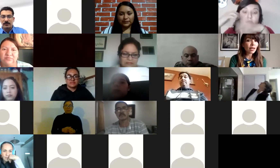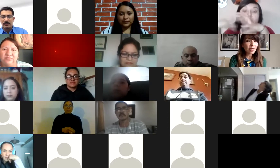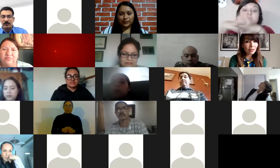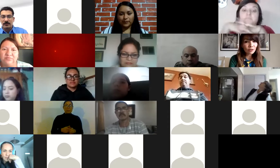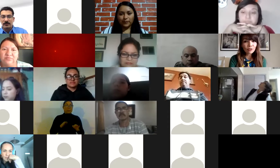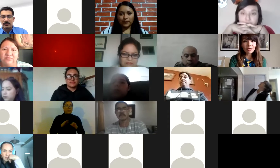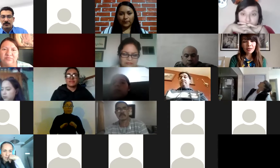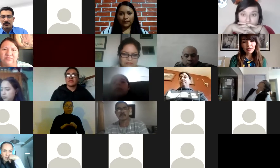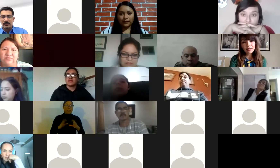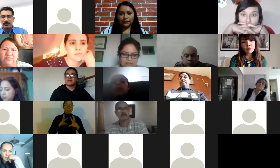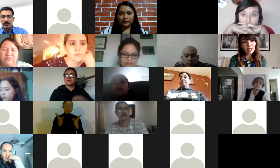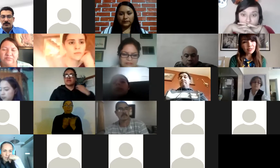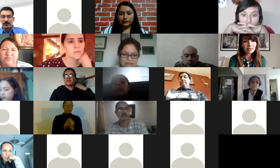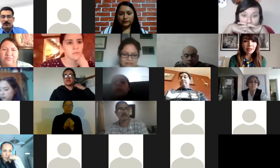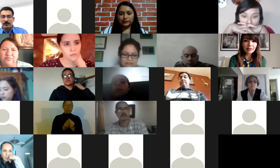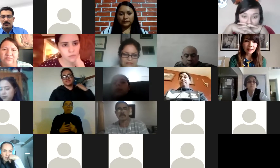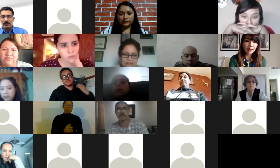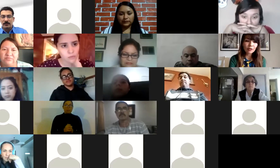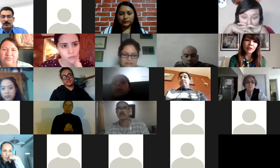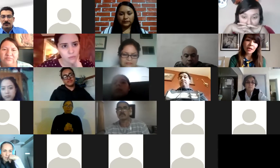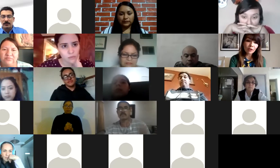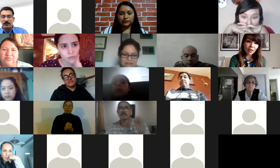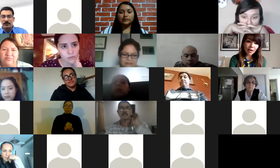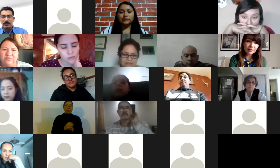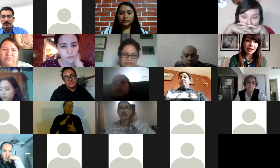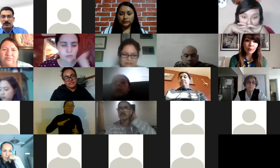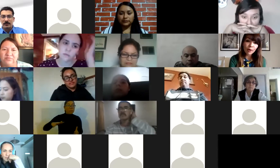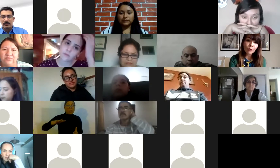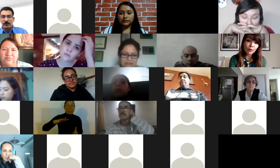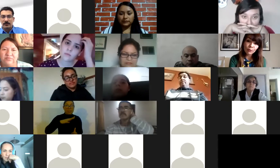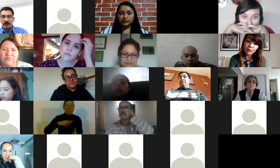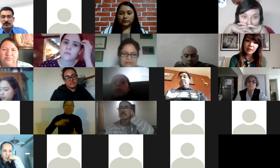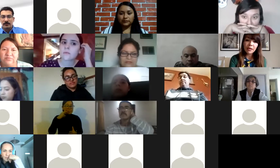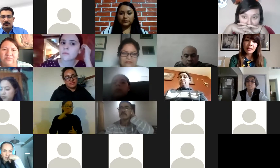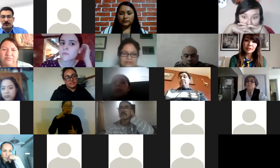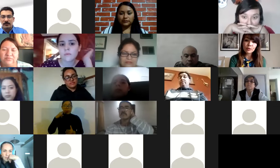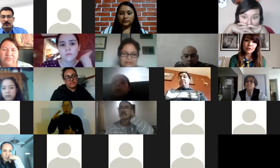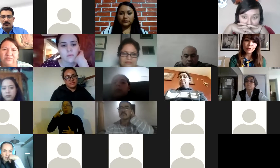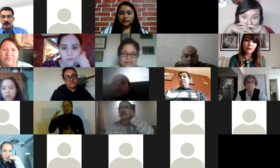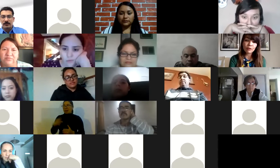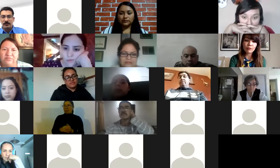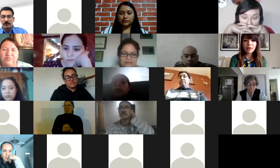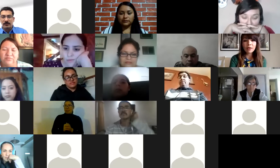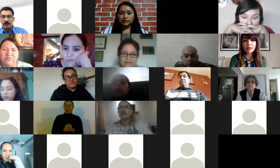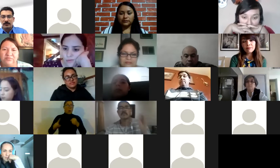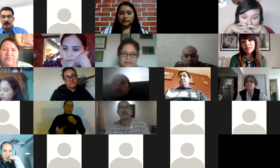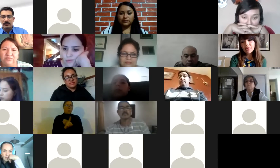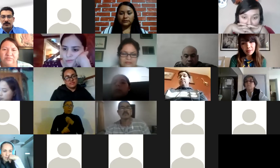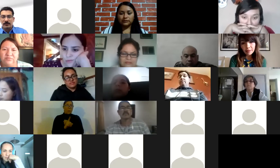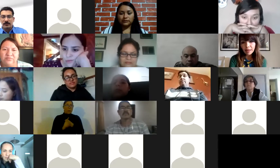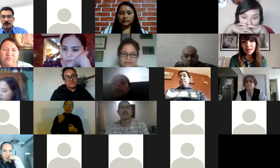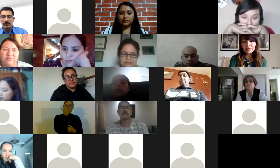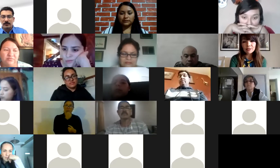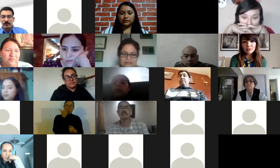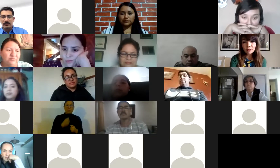situación de riesgo que pudiesen estar detectando, también recordarles que el 911 es nuestro vía